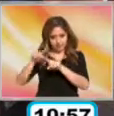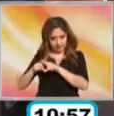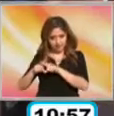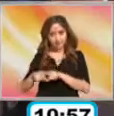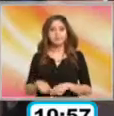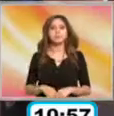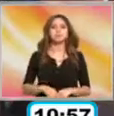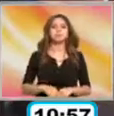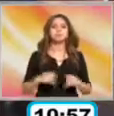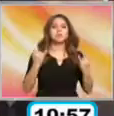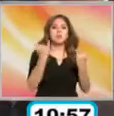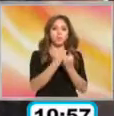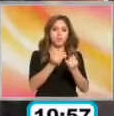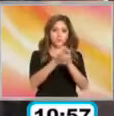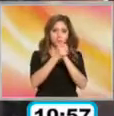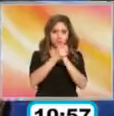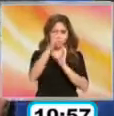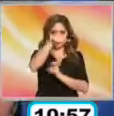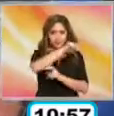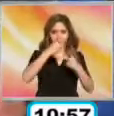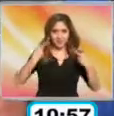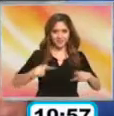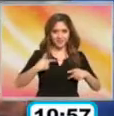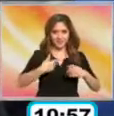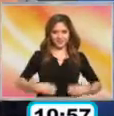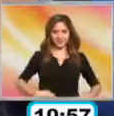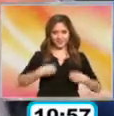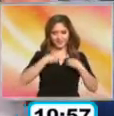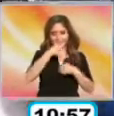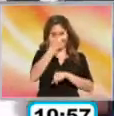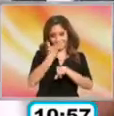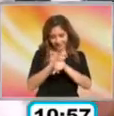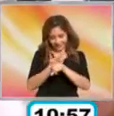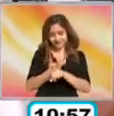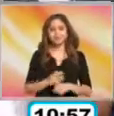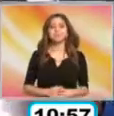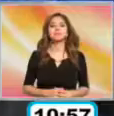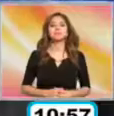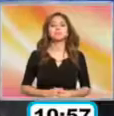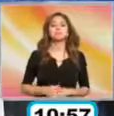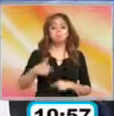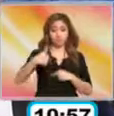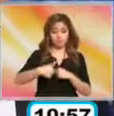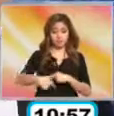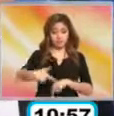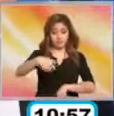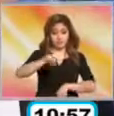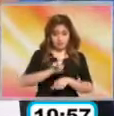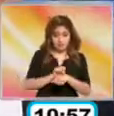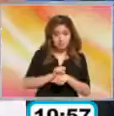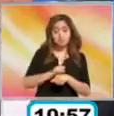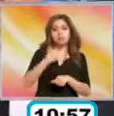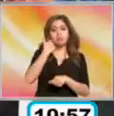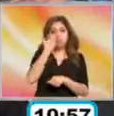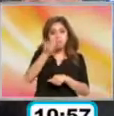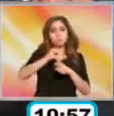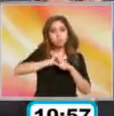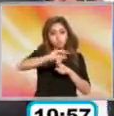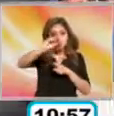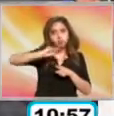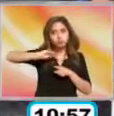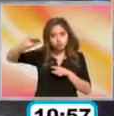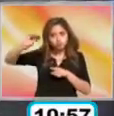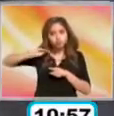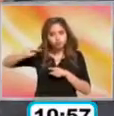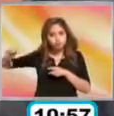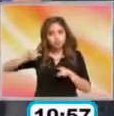la gente de la Unión Americana, saludazos también. Y por cierto, ¿dónde van a andar? Presentamos. Vamos a andar, pues tenemos esta semana por acá en todos los medios, queremos abarrotar por acá